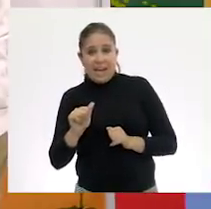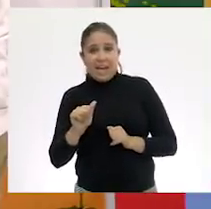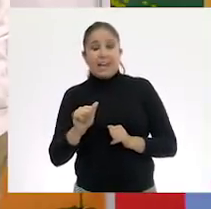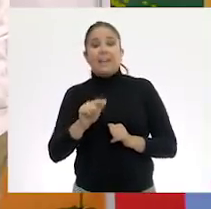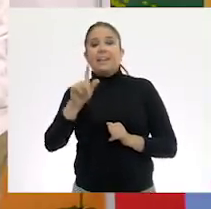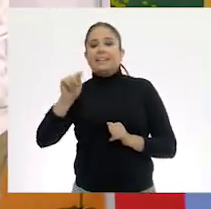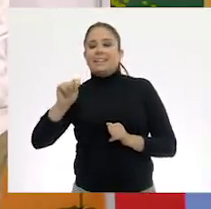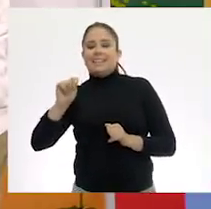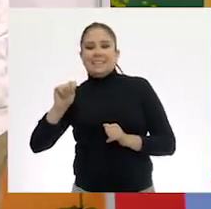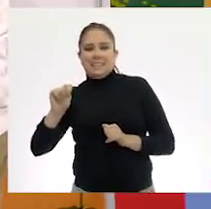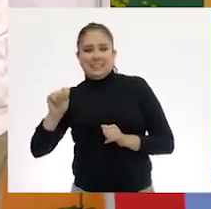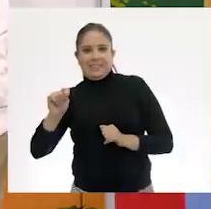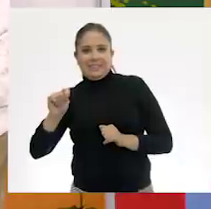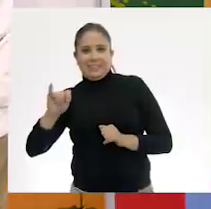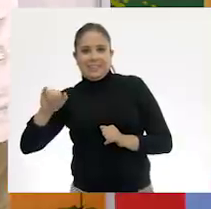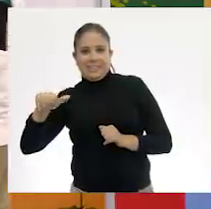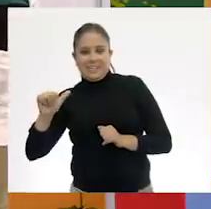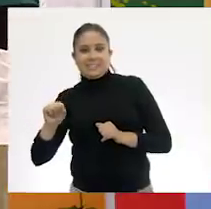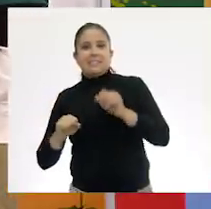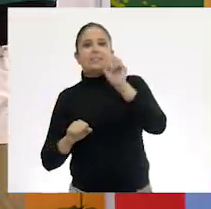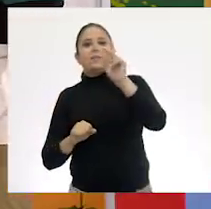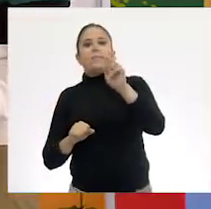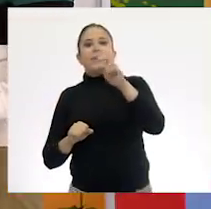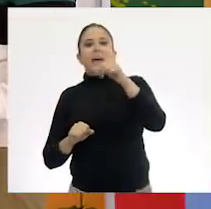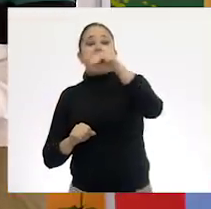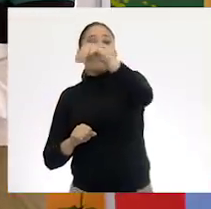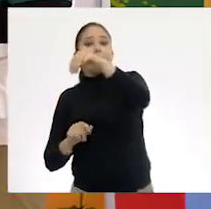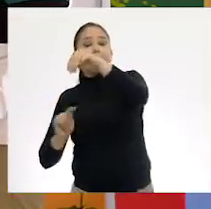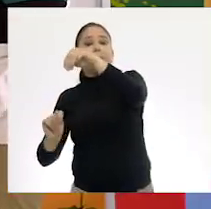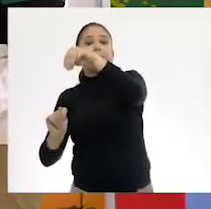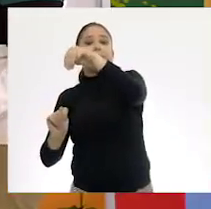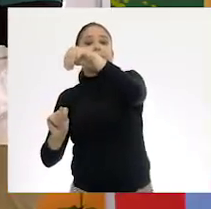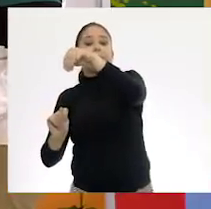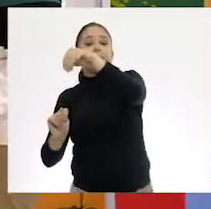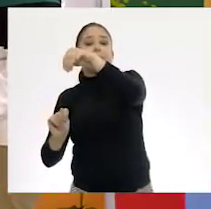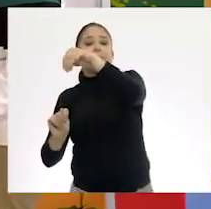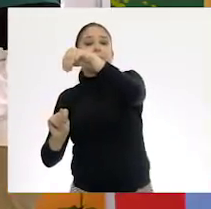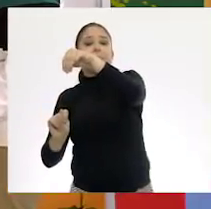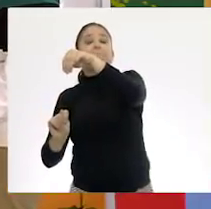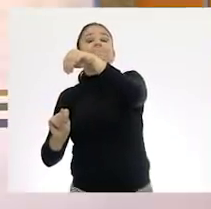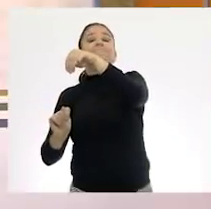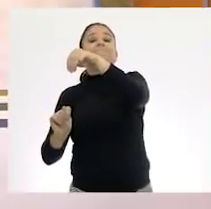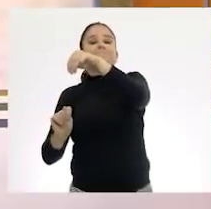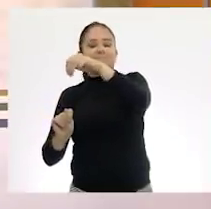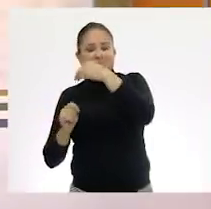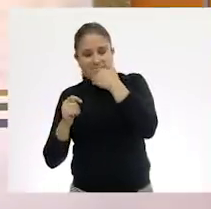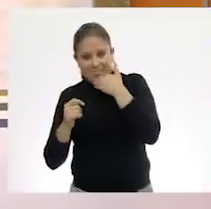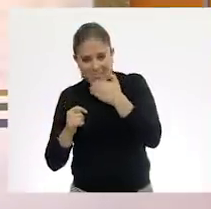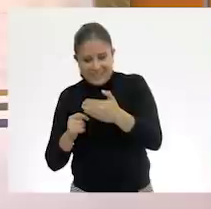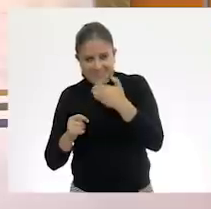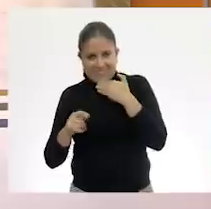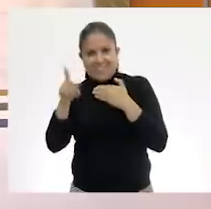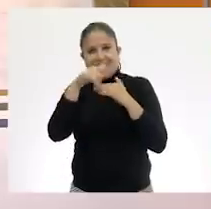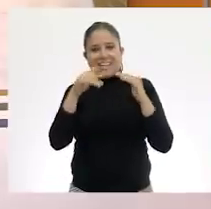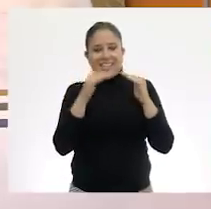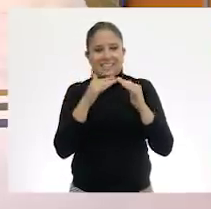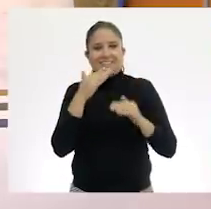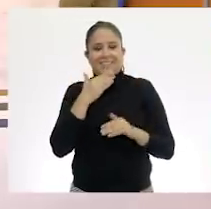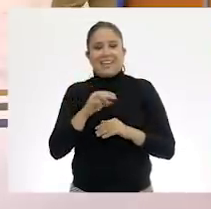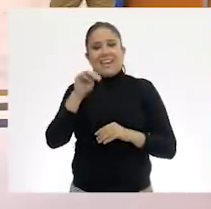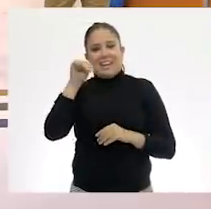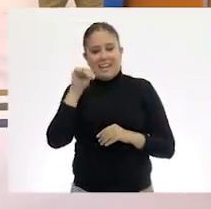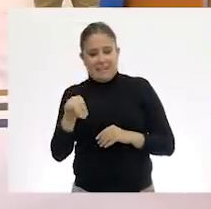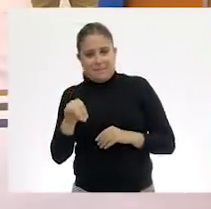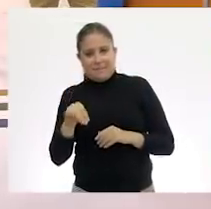sigue tinas, que es con la T y la M. Y primero va la letra, exactamente, muy bien, allá en casa, va la letra